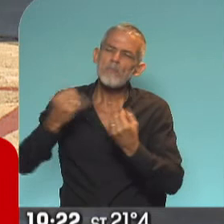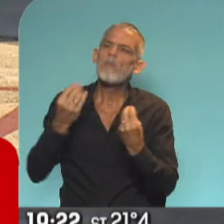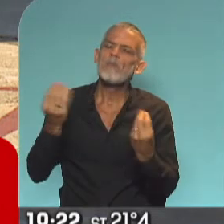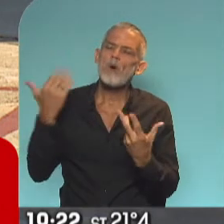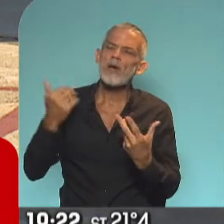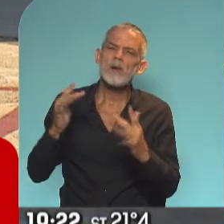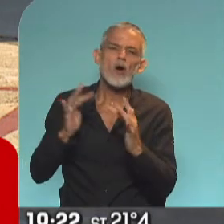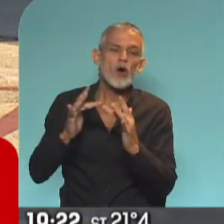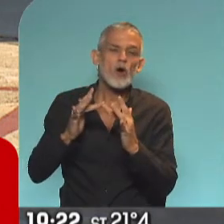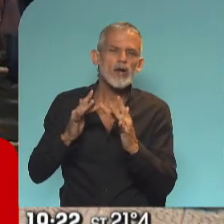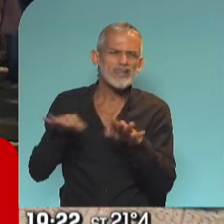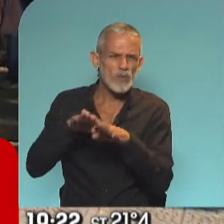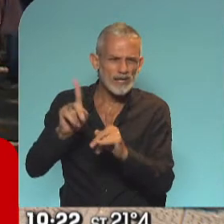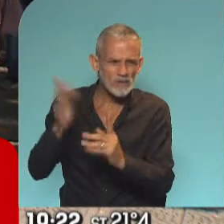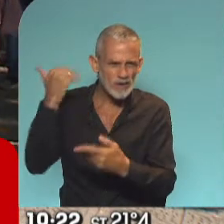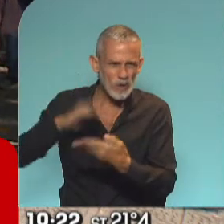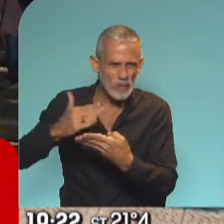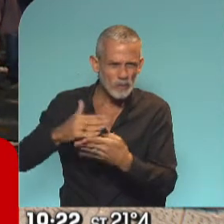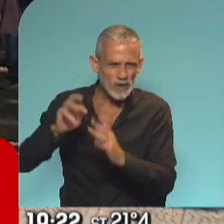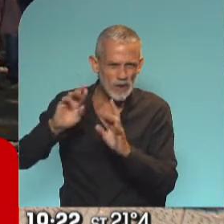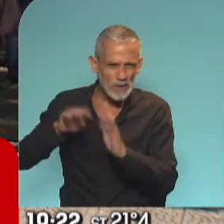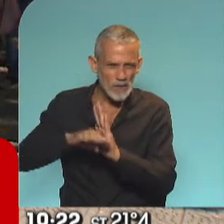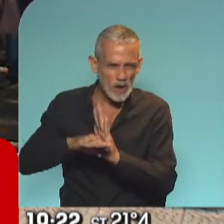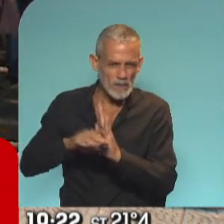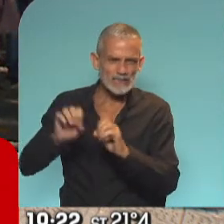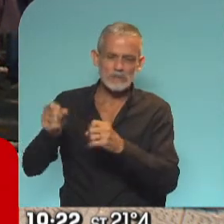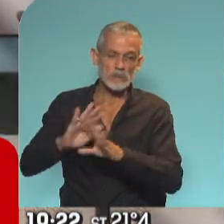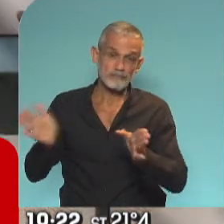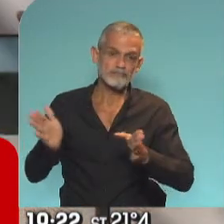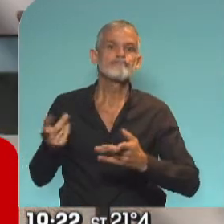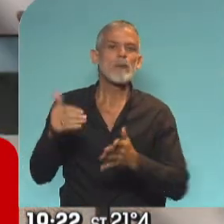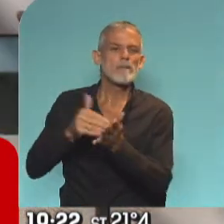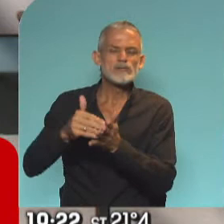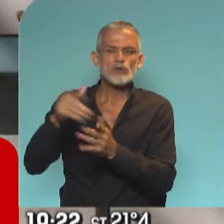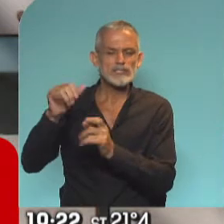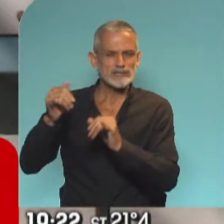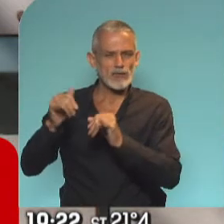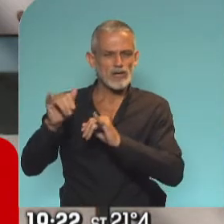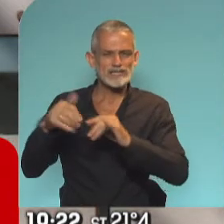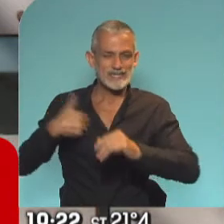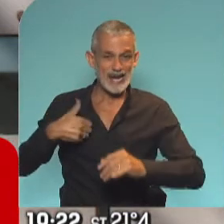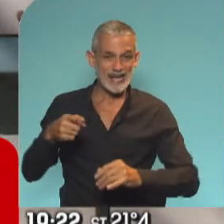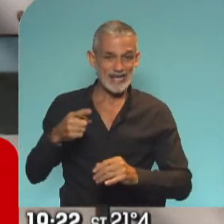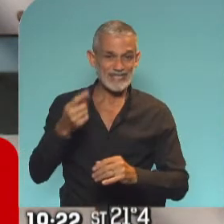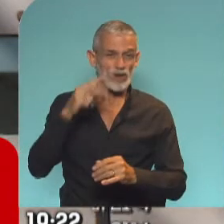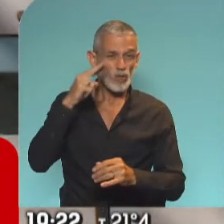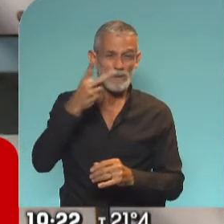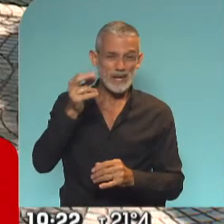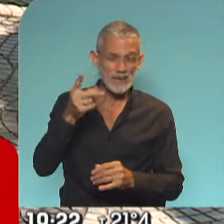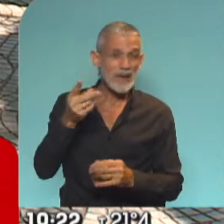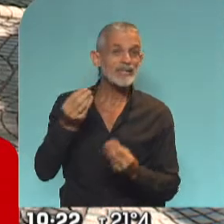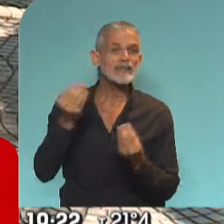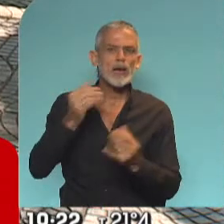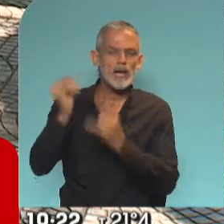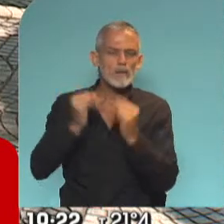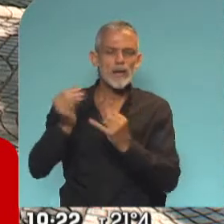Conectar Igualdad, ¿no? Y explicarle a los adolescentes argentinos, a 4 millones de adolescentes argentinos que han transitado un 2020 tan complejo,